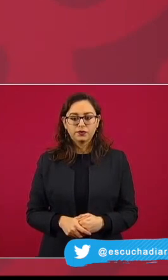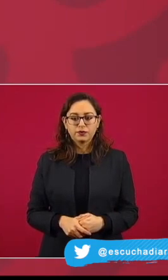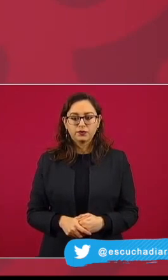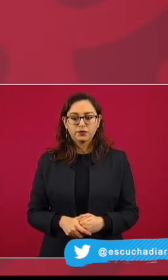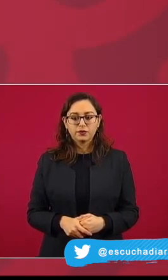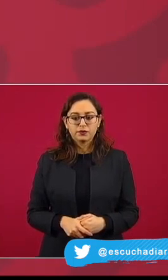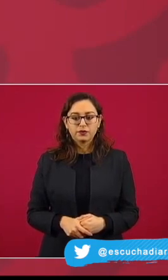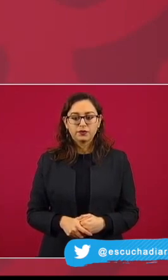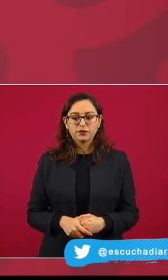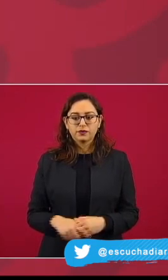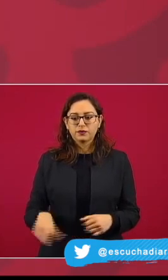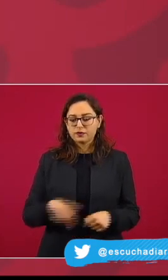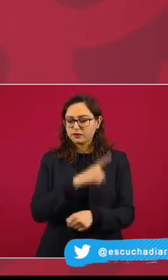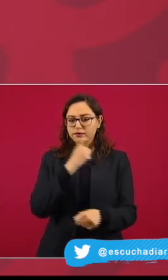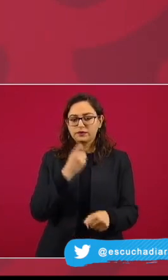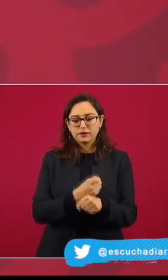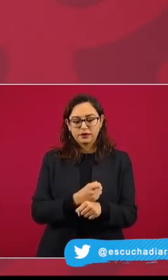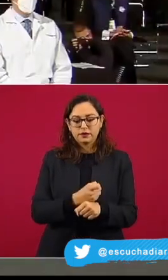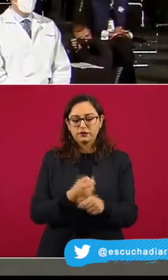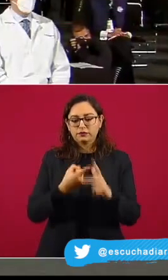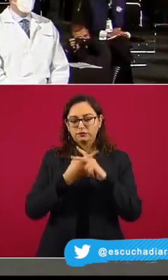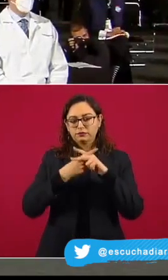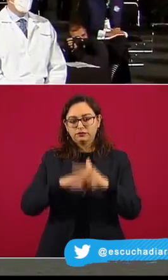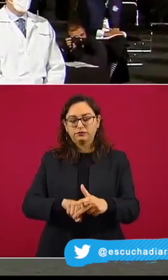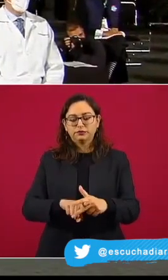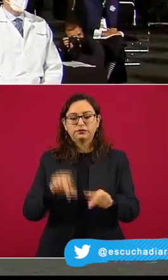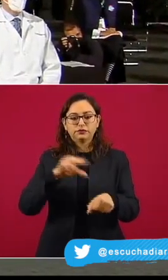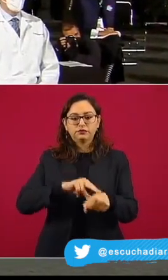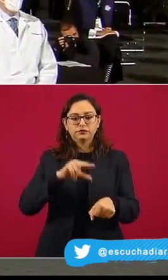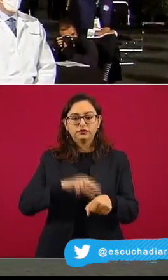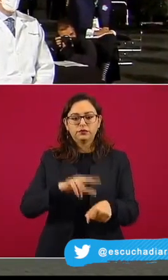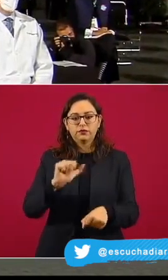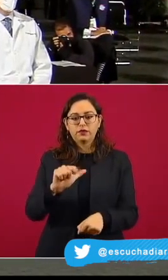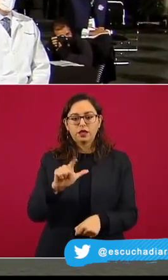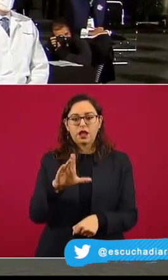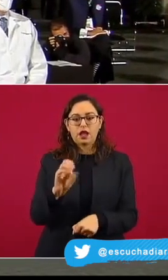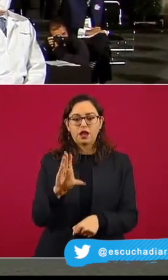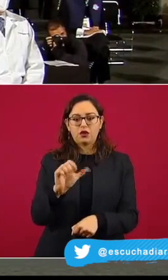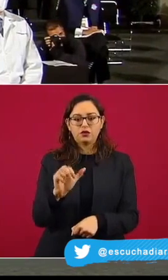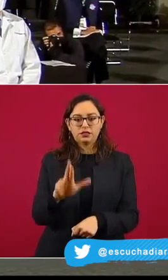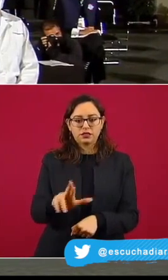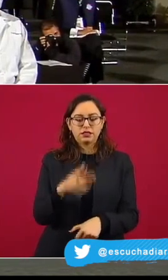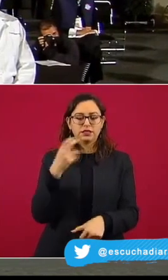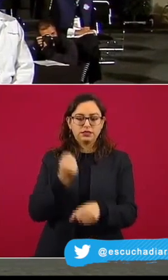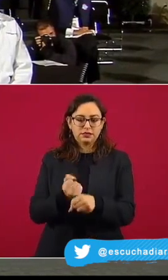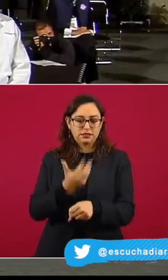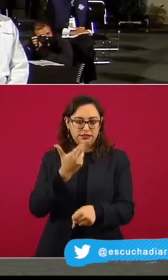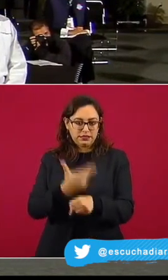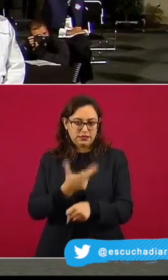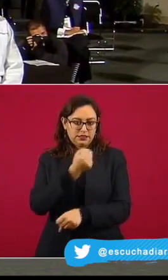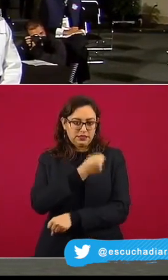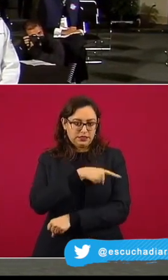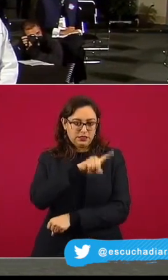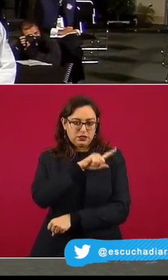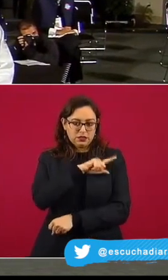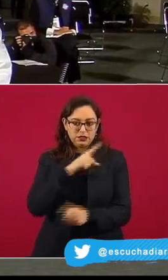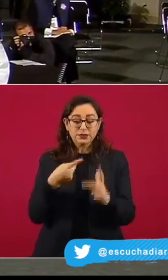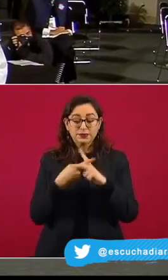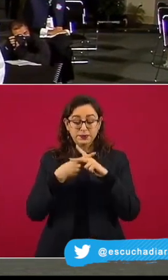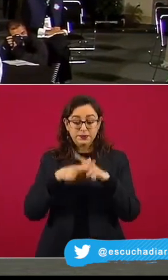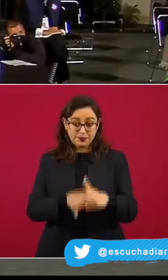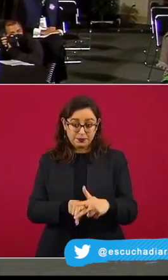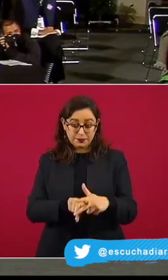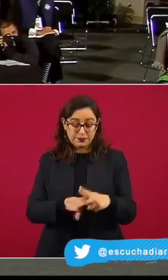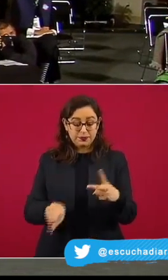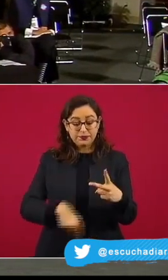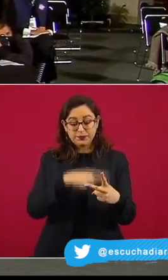pormenores de lo ocurrido. Aprovecha para comentar que su gobierno se encuentra rescatando a la CFE del intento de privatización para apropiarse de